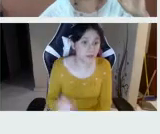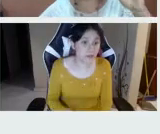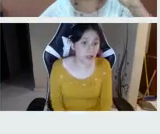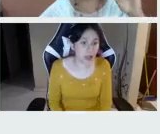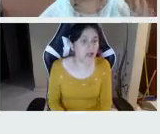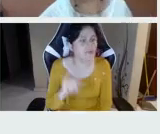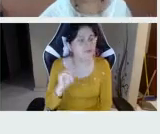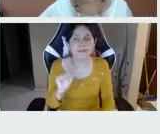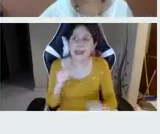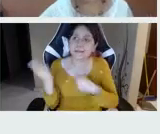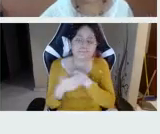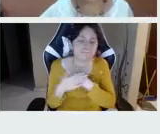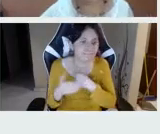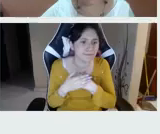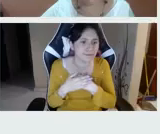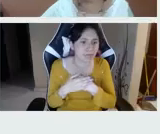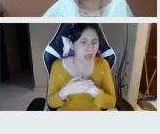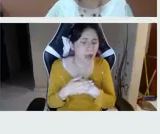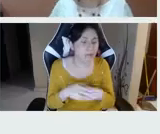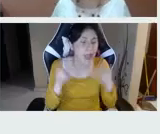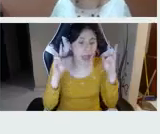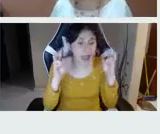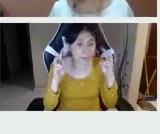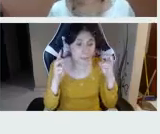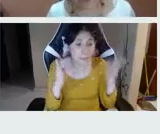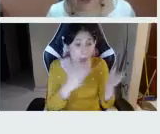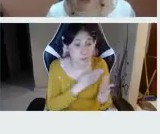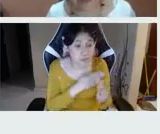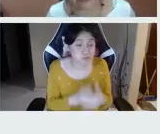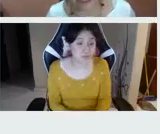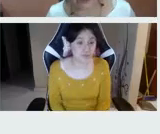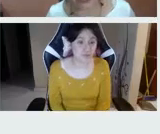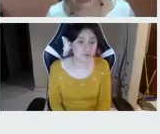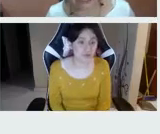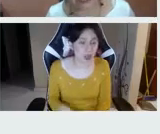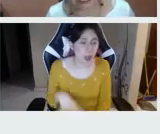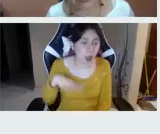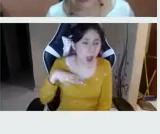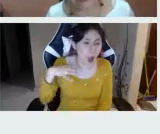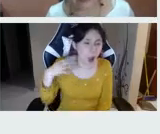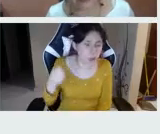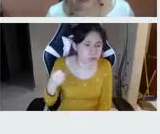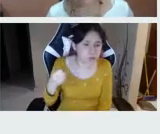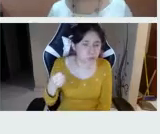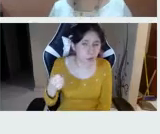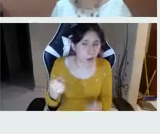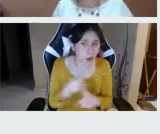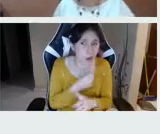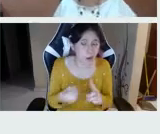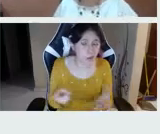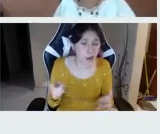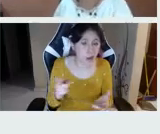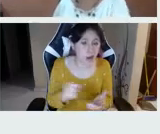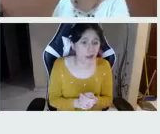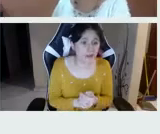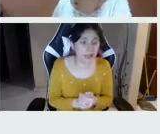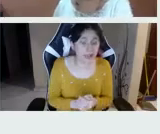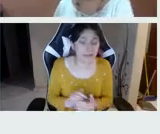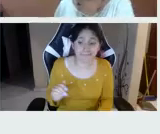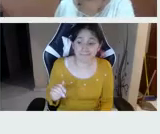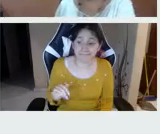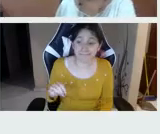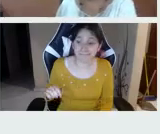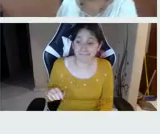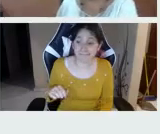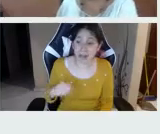de verdad, que buenísimo el tema, abuso y maltrato en la vejez. Híjole, el